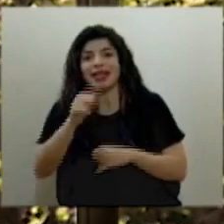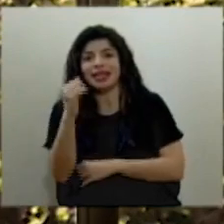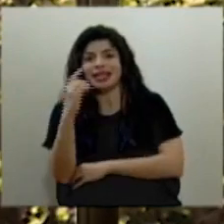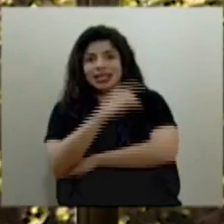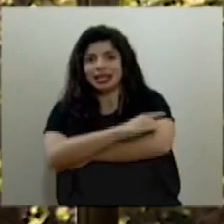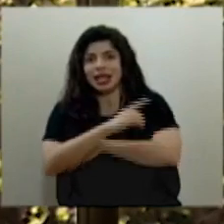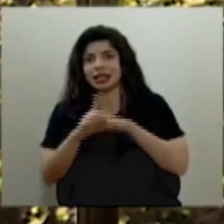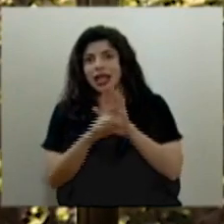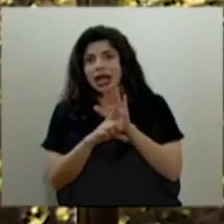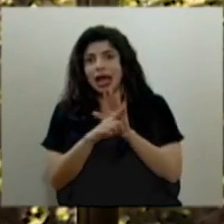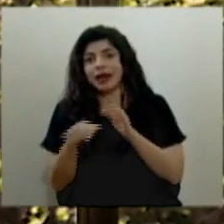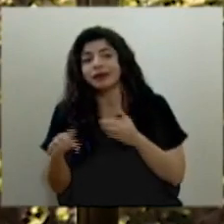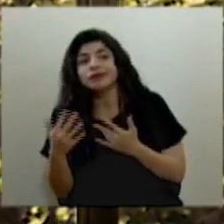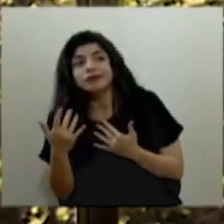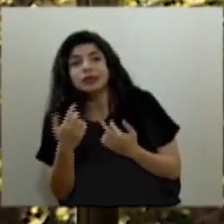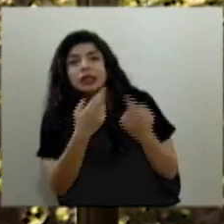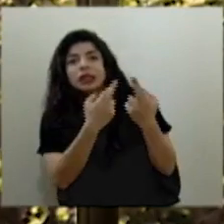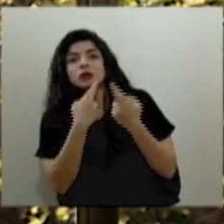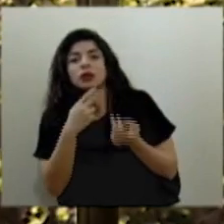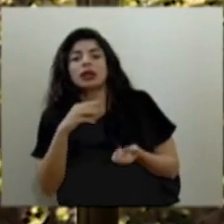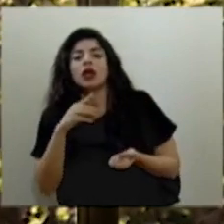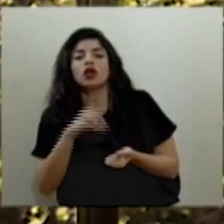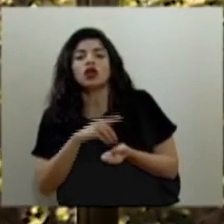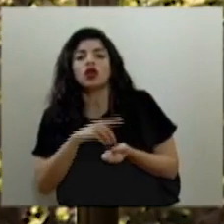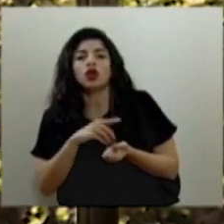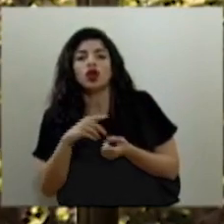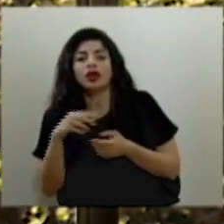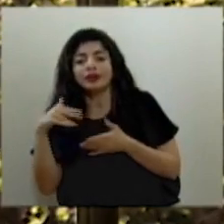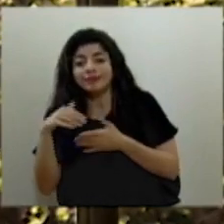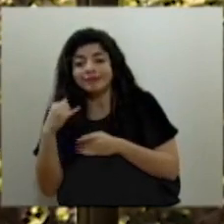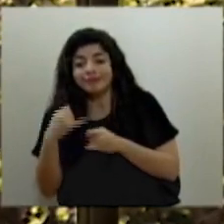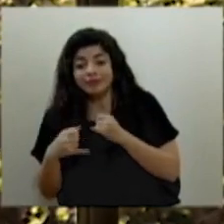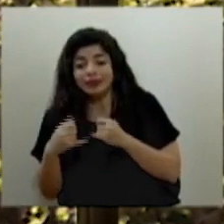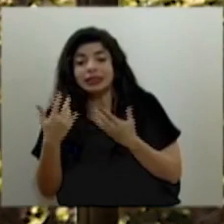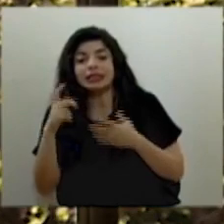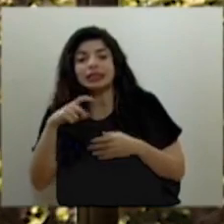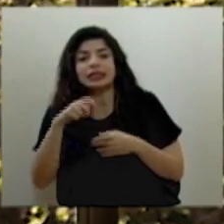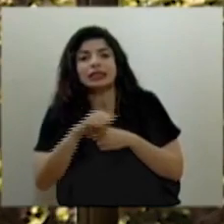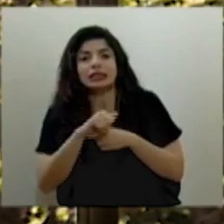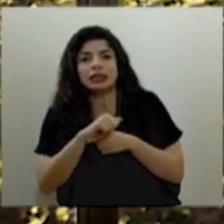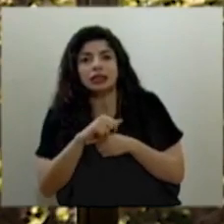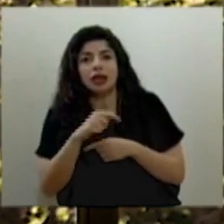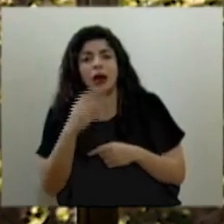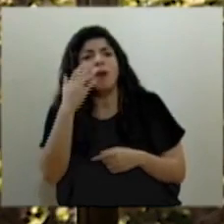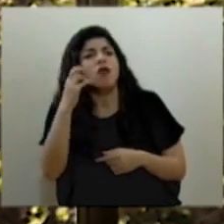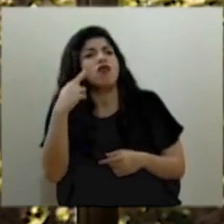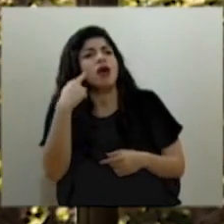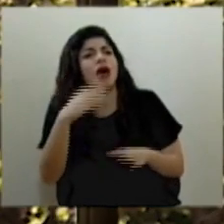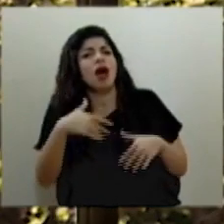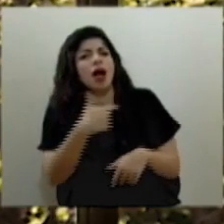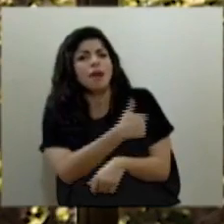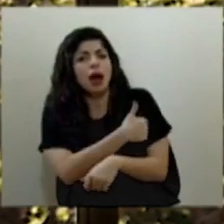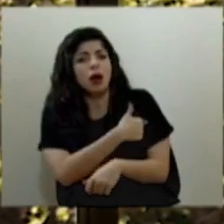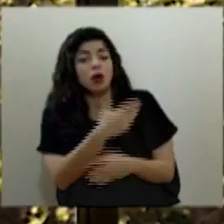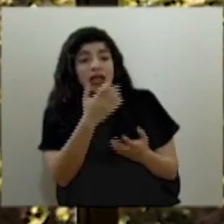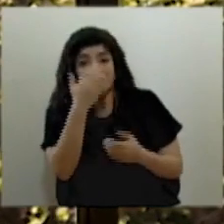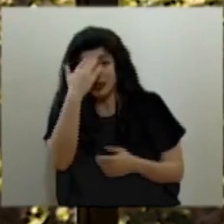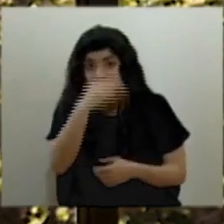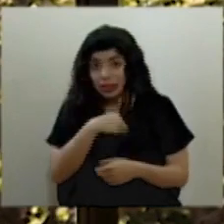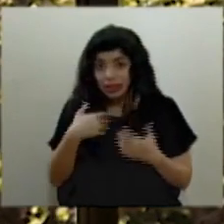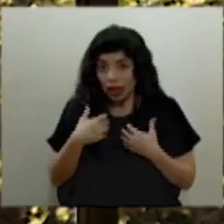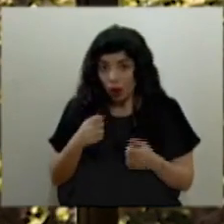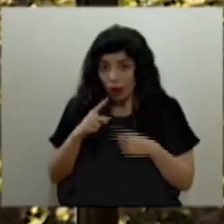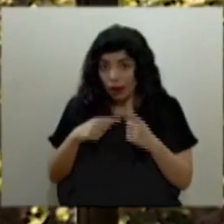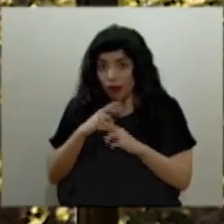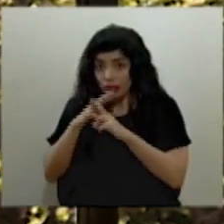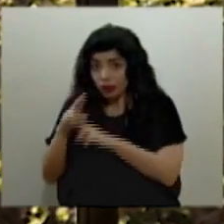días legales para recibir una respuesta, para recibir la lista de cuáles fueron los criterios técnicos para no haberlos vacunado. Quería saber si el Ministerio de Salud va a contestar